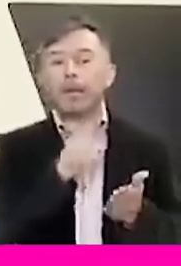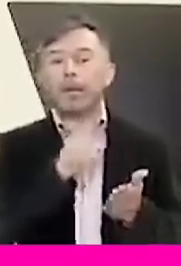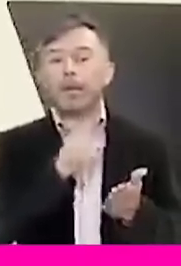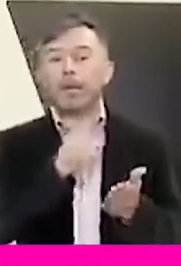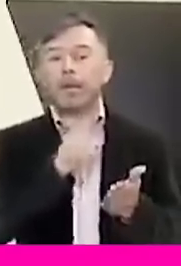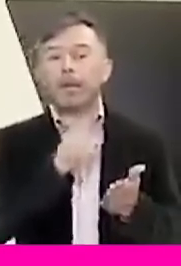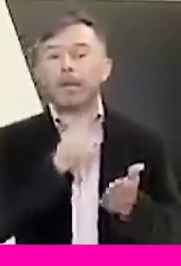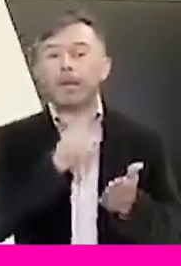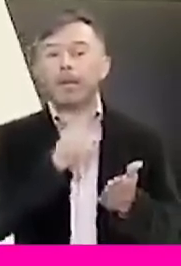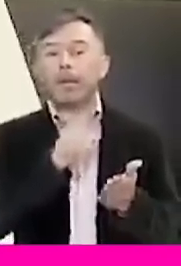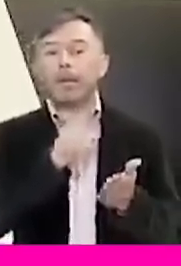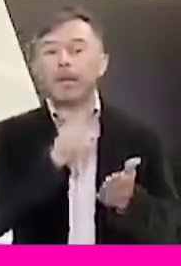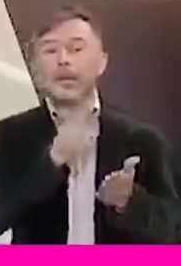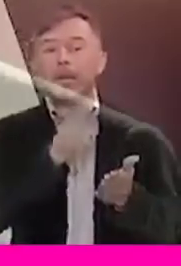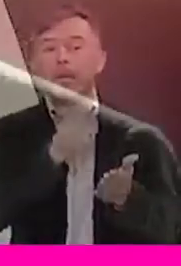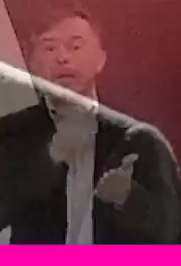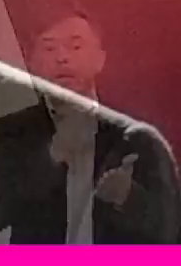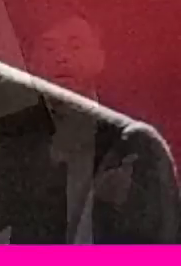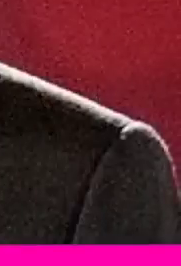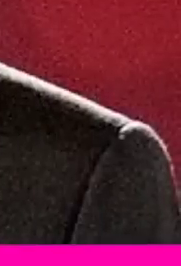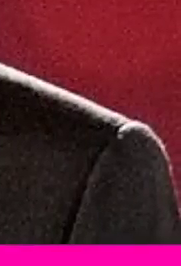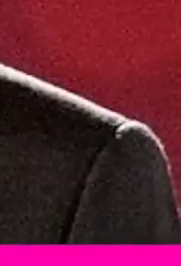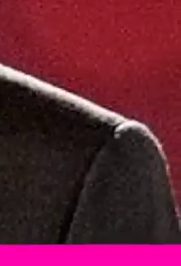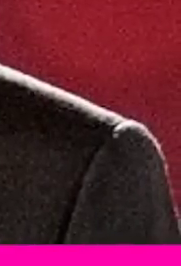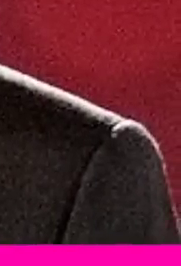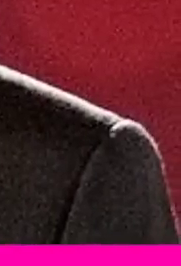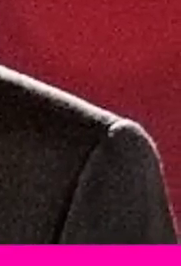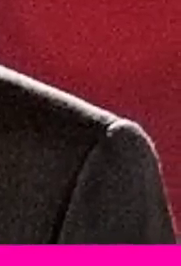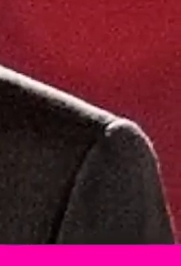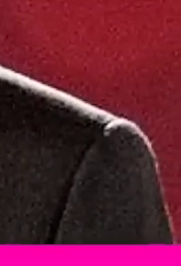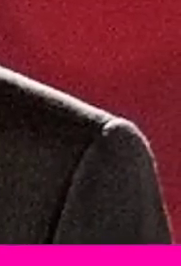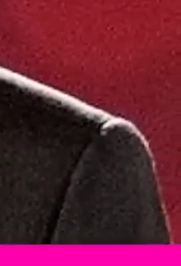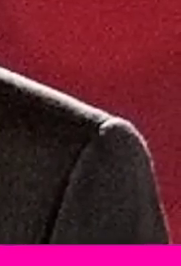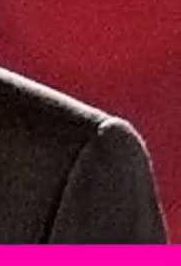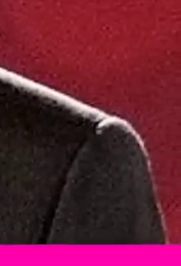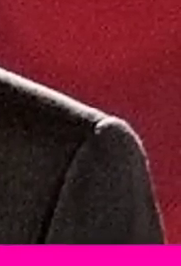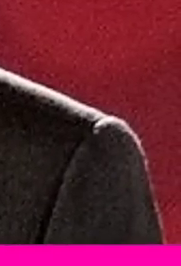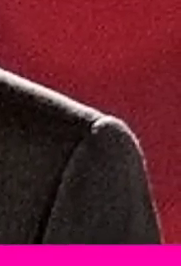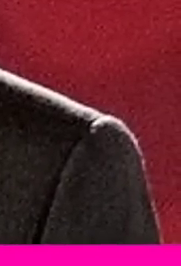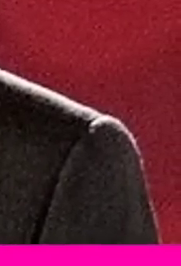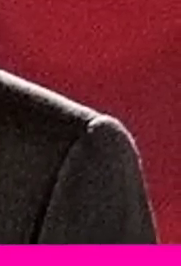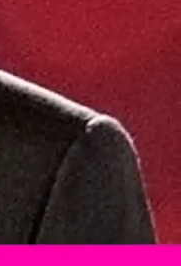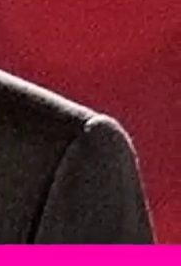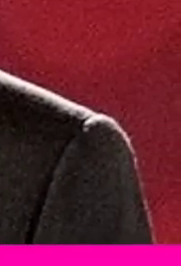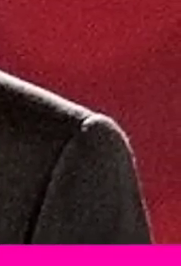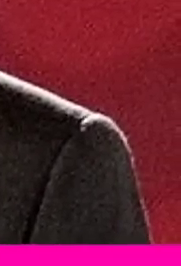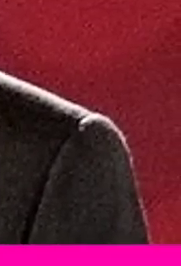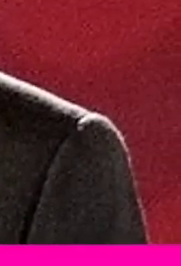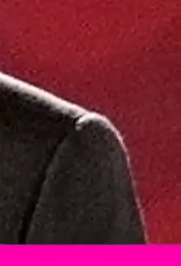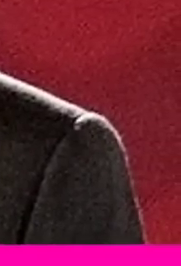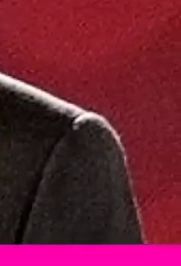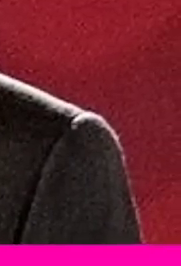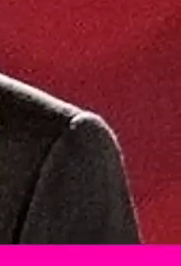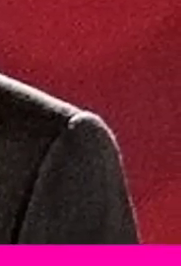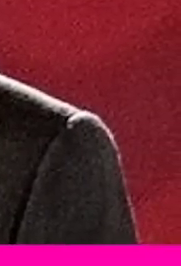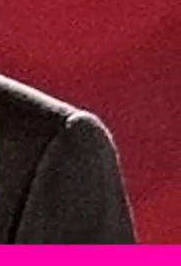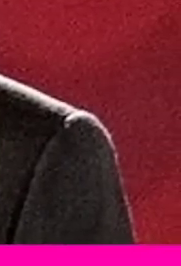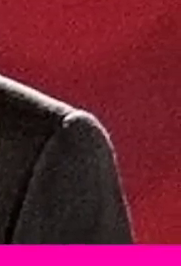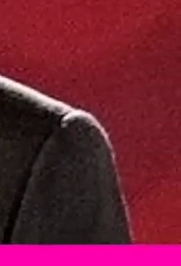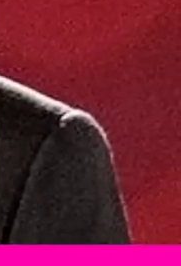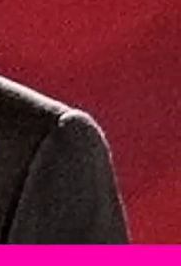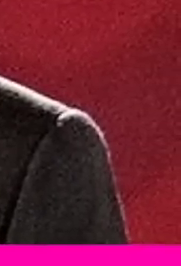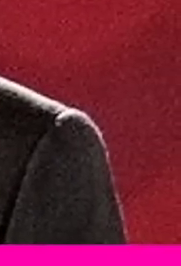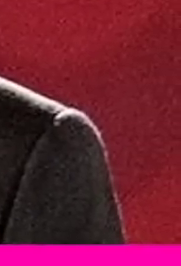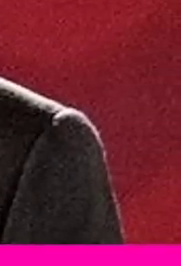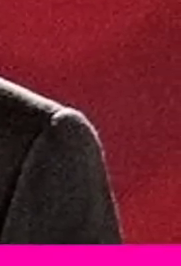mexicanos explican muy bien Cuál es el plan b de López Obrador Cuál es el plan b de morena lo que hoy